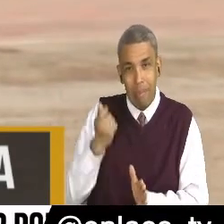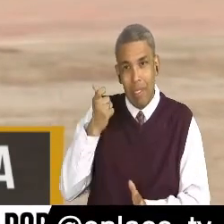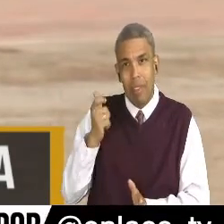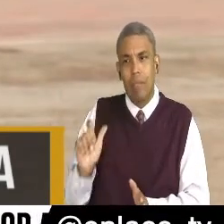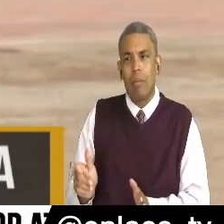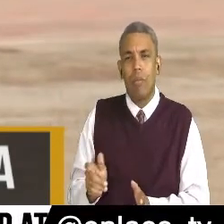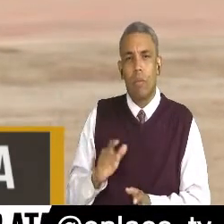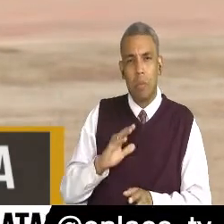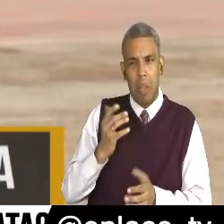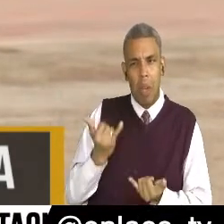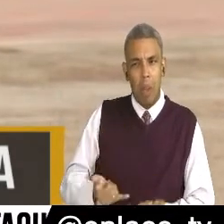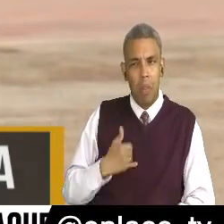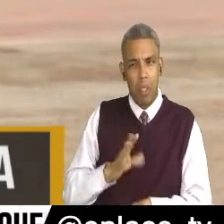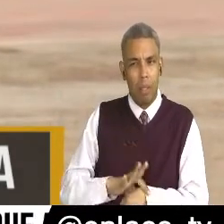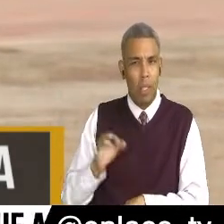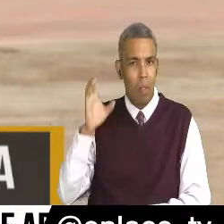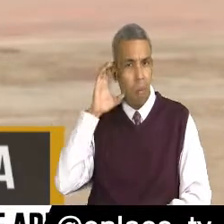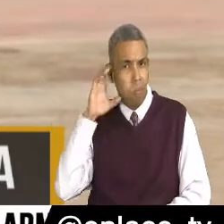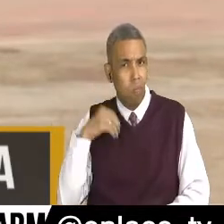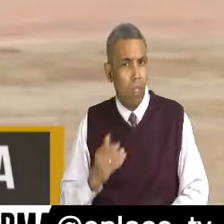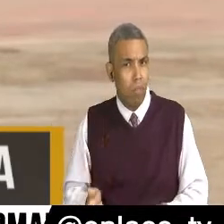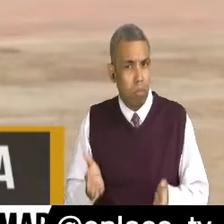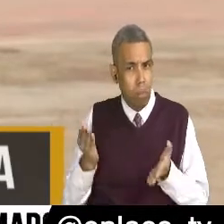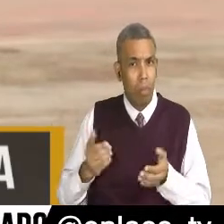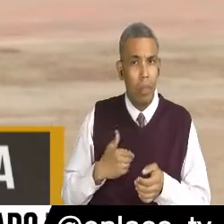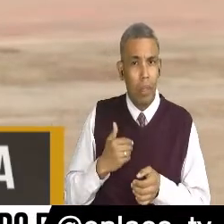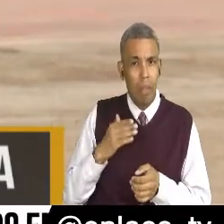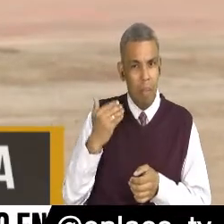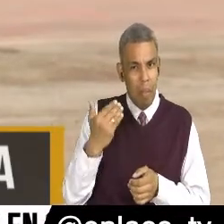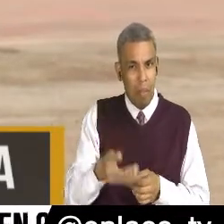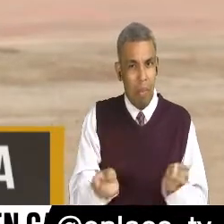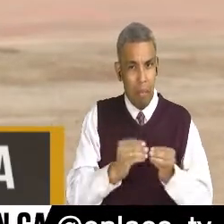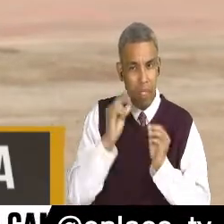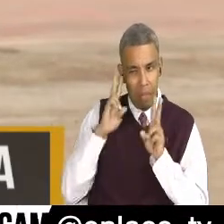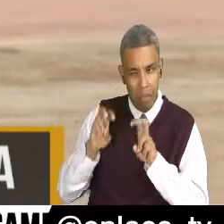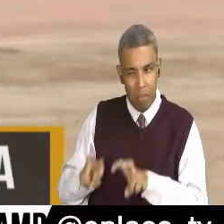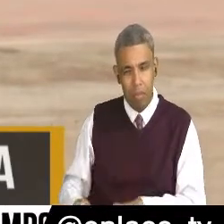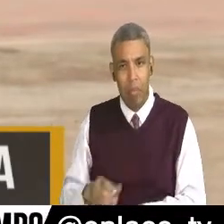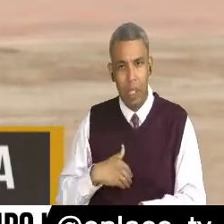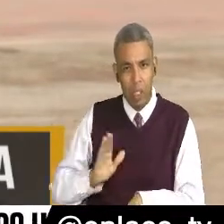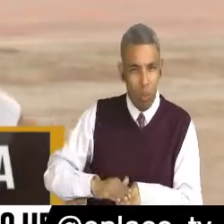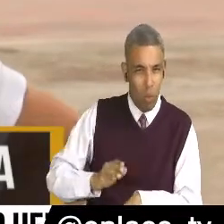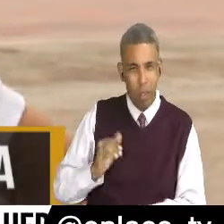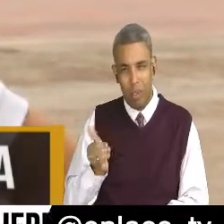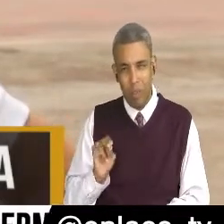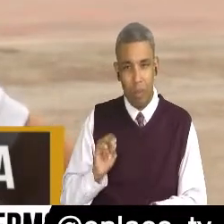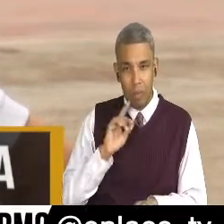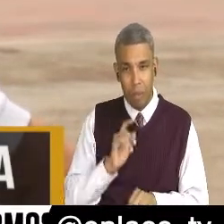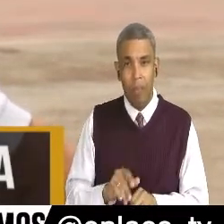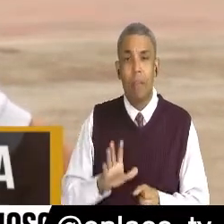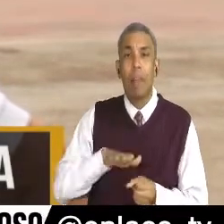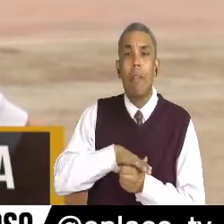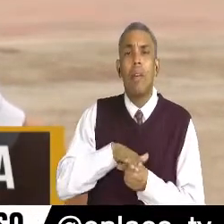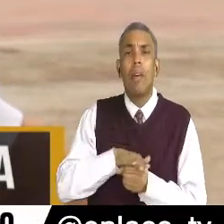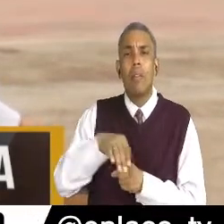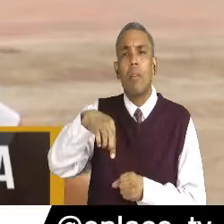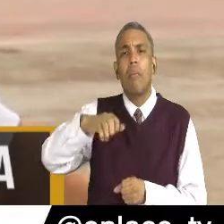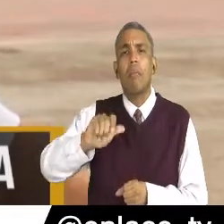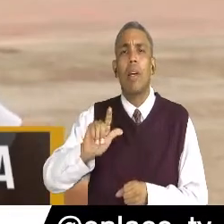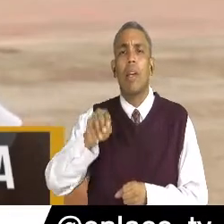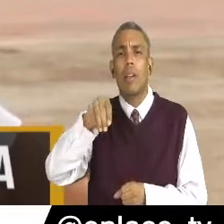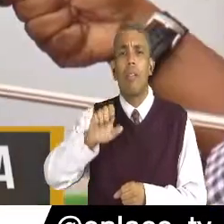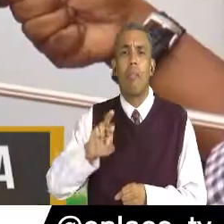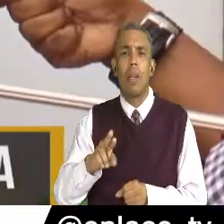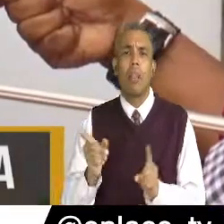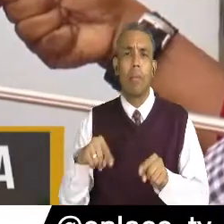la situación en el barrio El Palmar, un hombre fue asesinado en la Comuna 9. Las autoridades también entregaron un balance sobre ese hecho